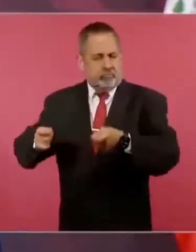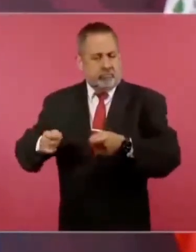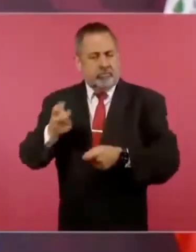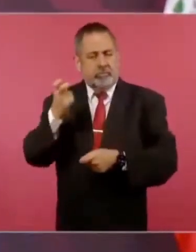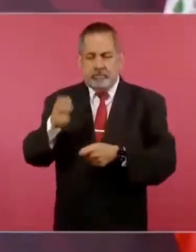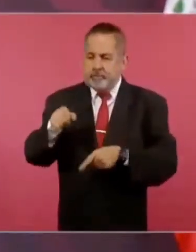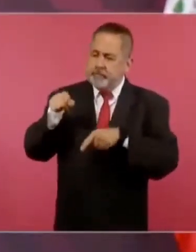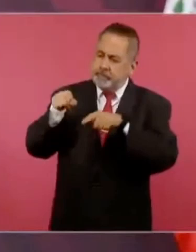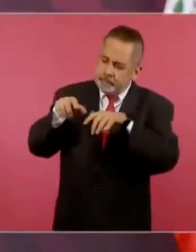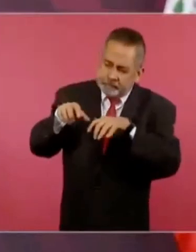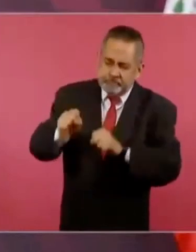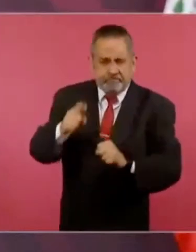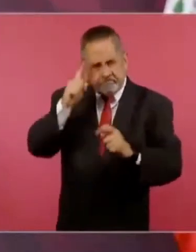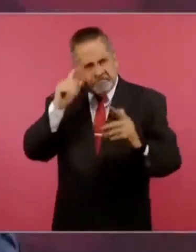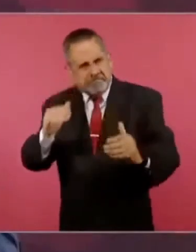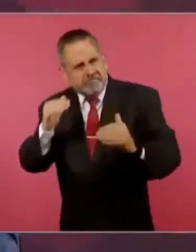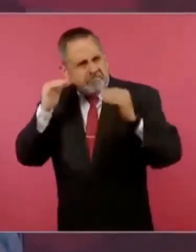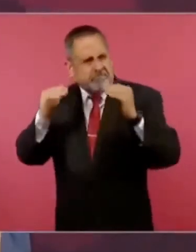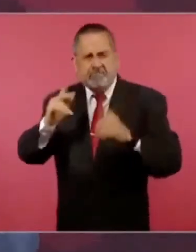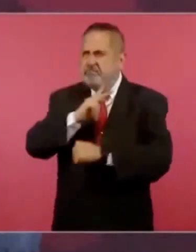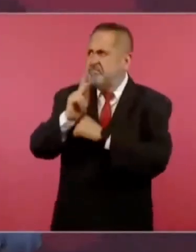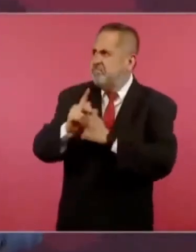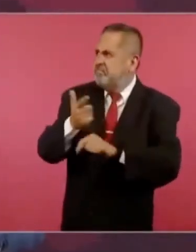afianzar nuestra soberanía.